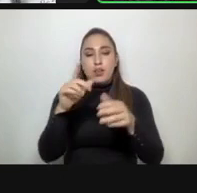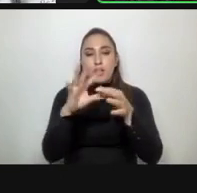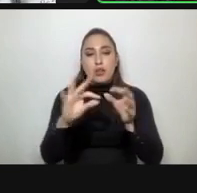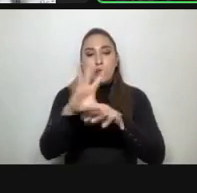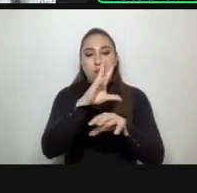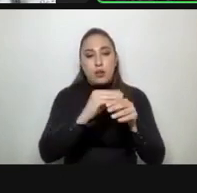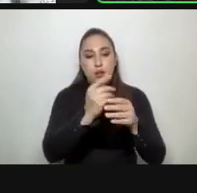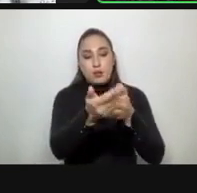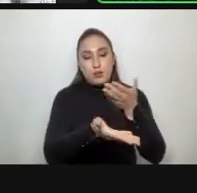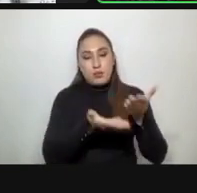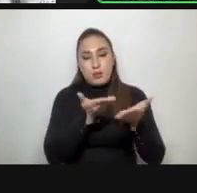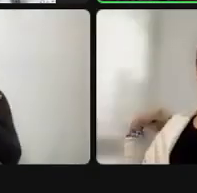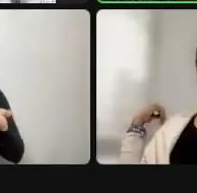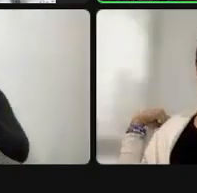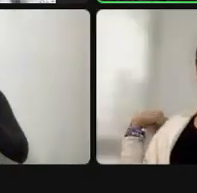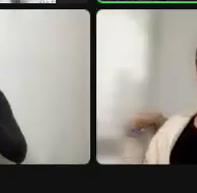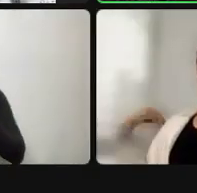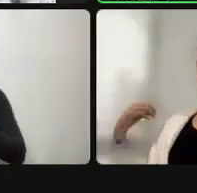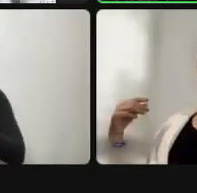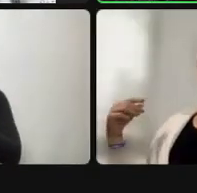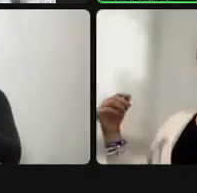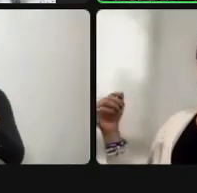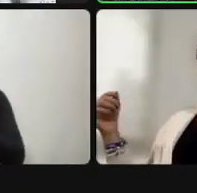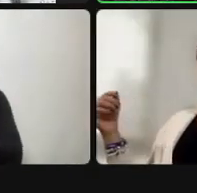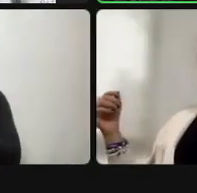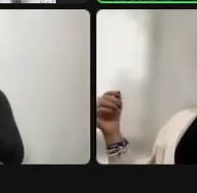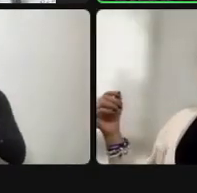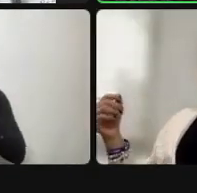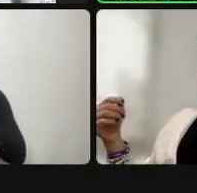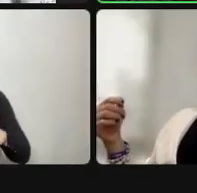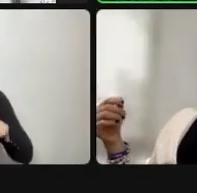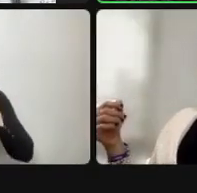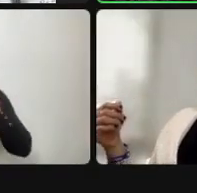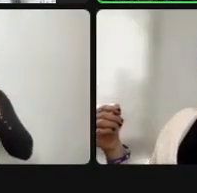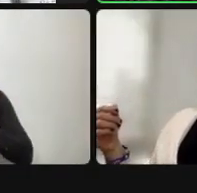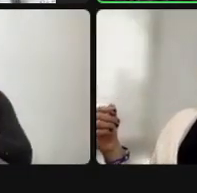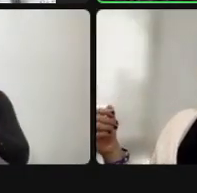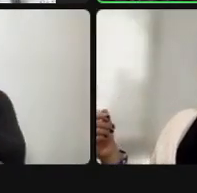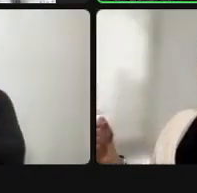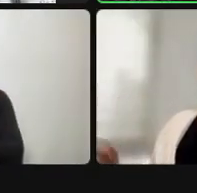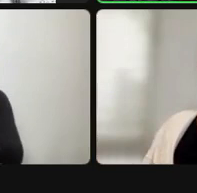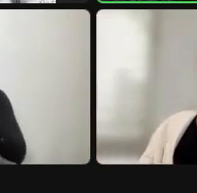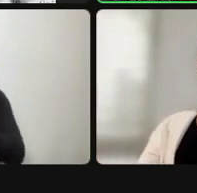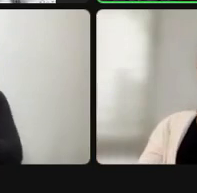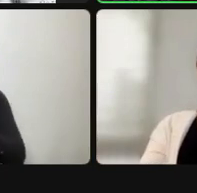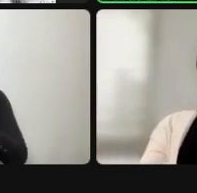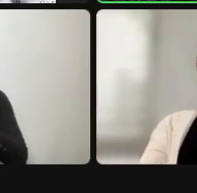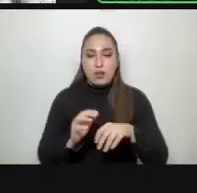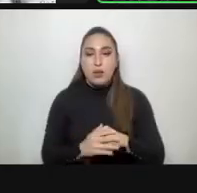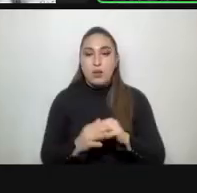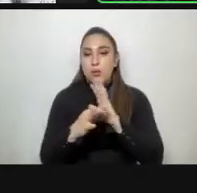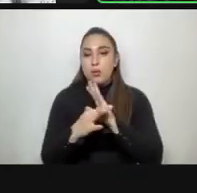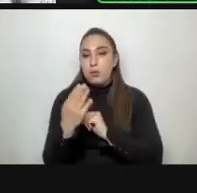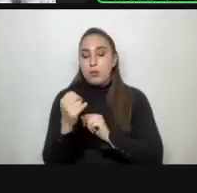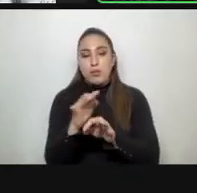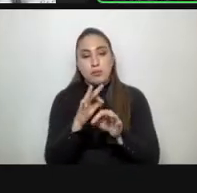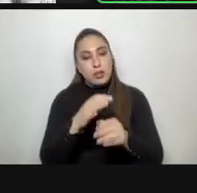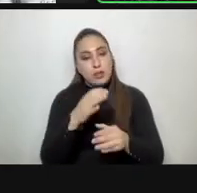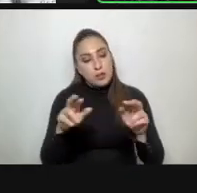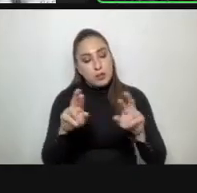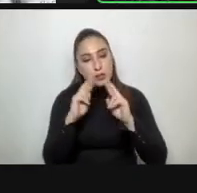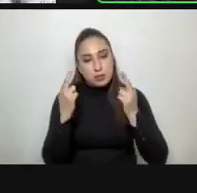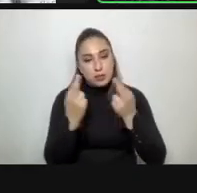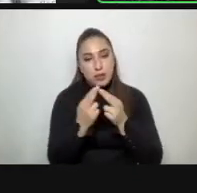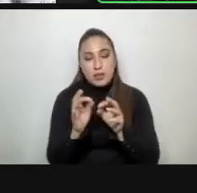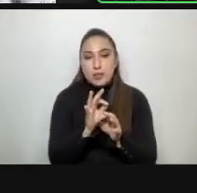acuerdo turnados por la mesa directiva. 8. Asuntos generales. 9. Clausura.